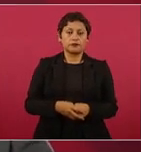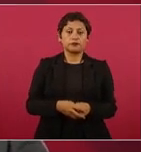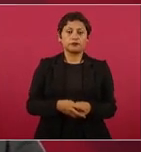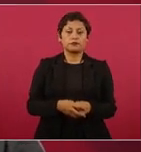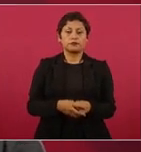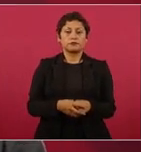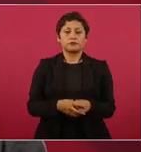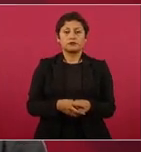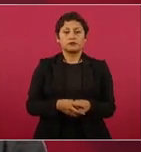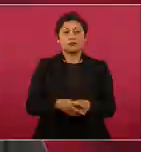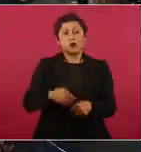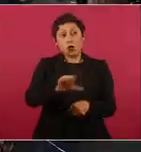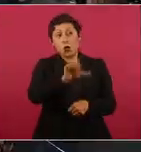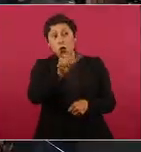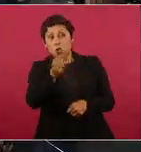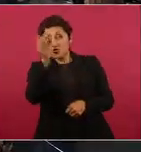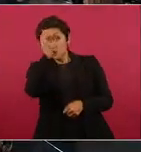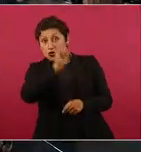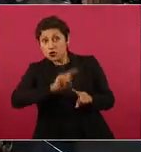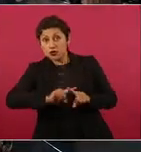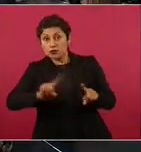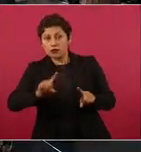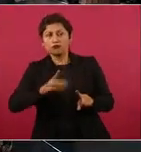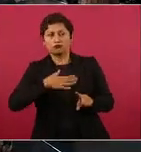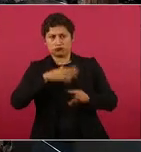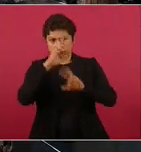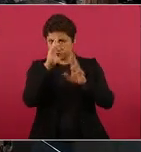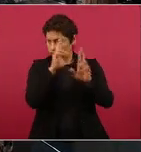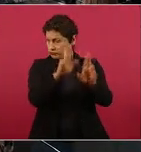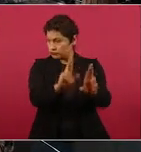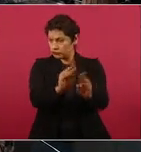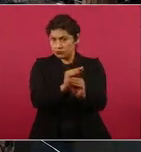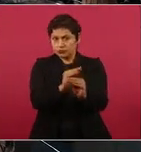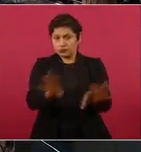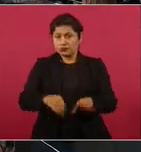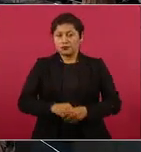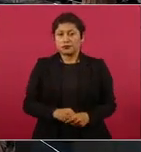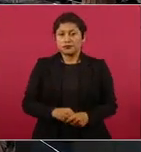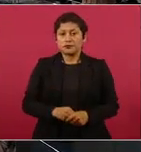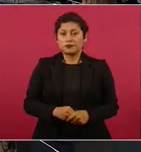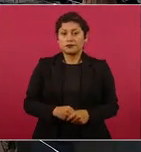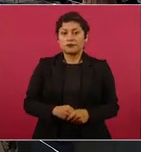pero respeto otros puntos de vista. Entonces,